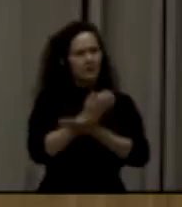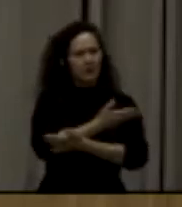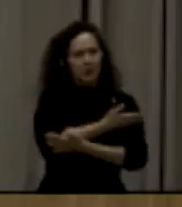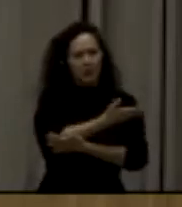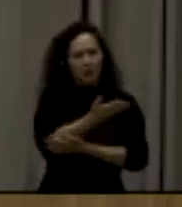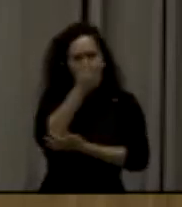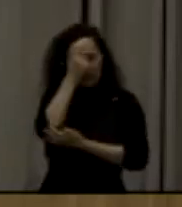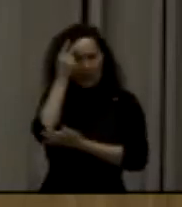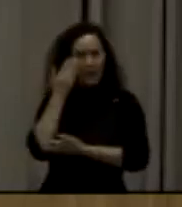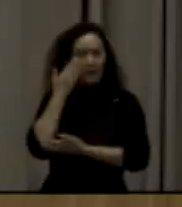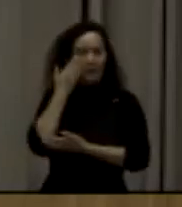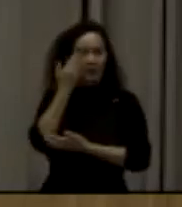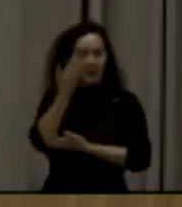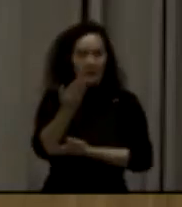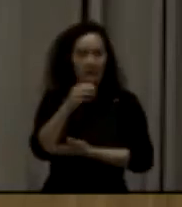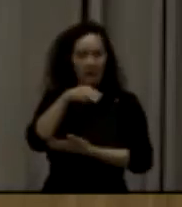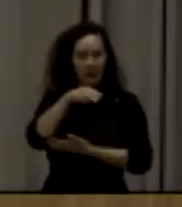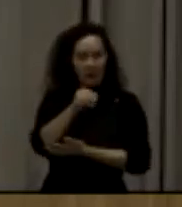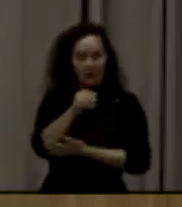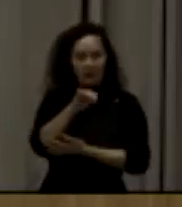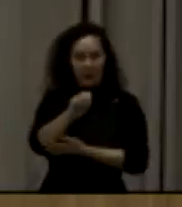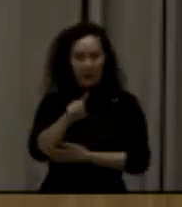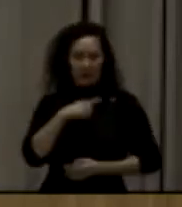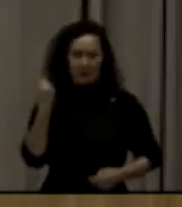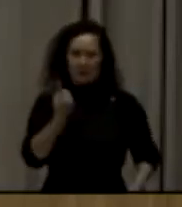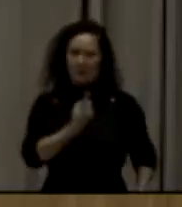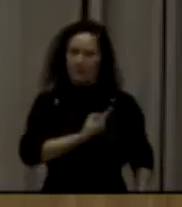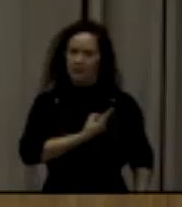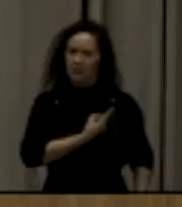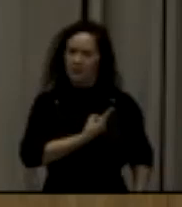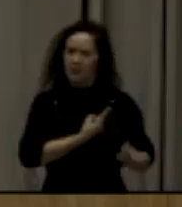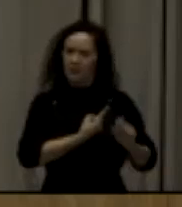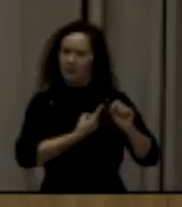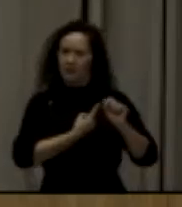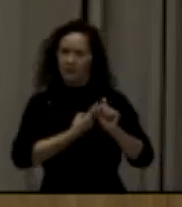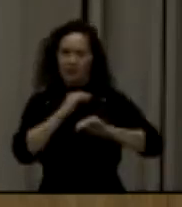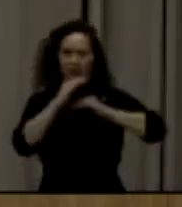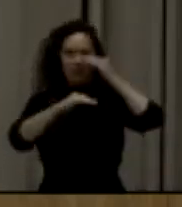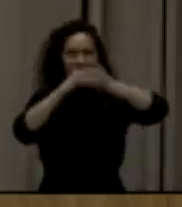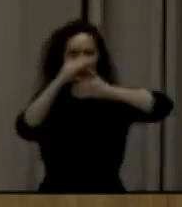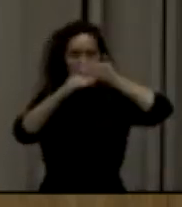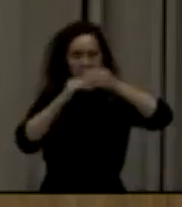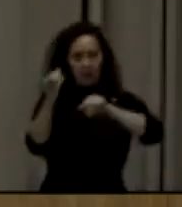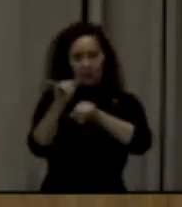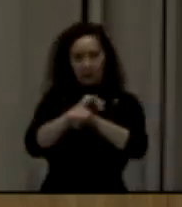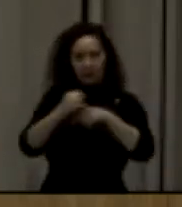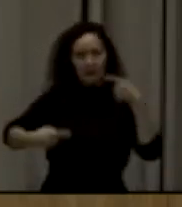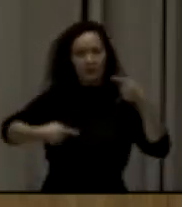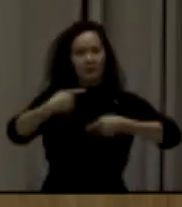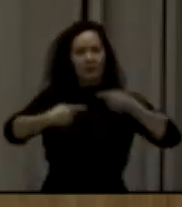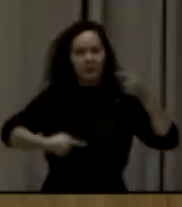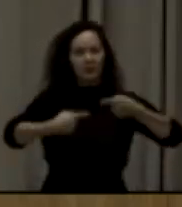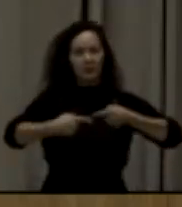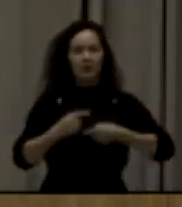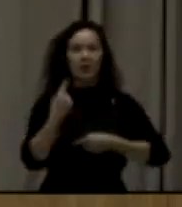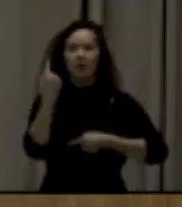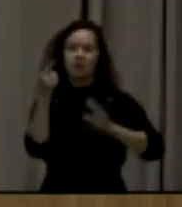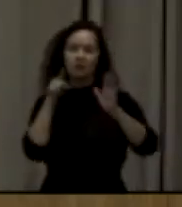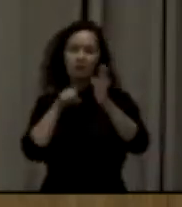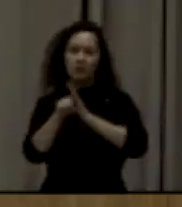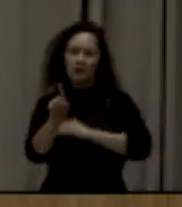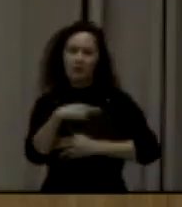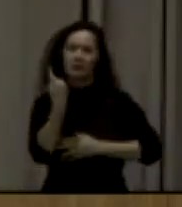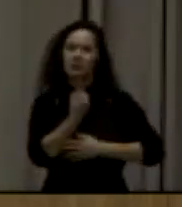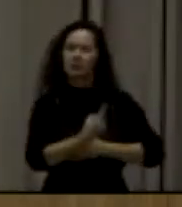presentación porque para nosotros poder avanzar en diseños de estrategias de políticas una de las preguntas que tenemos que